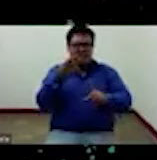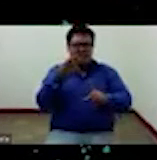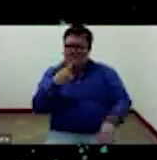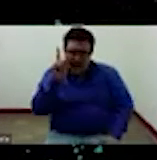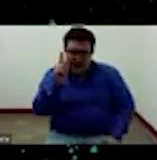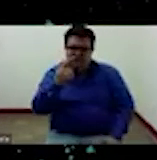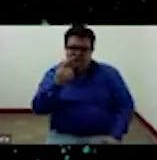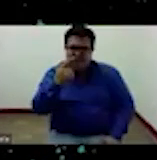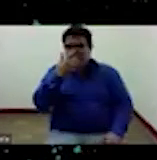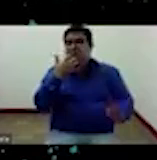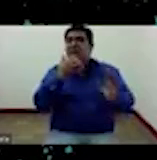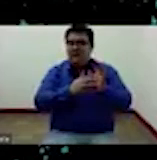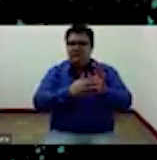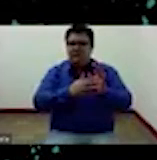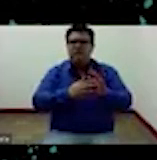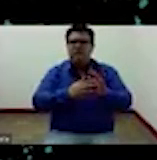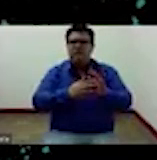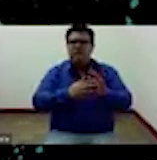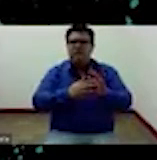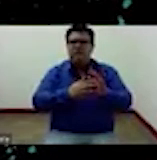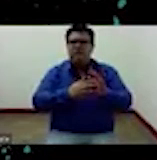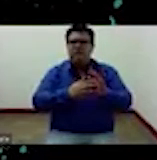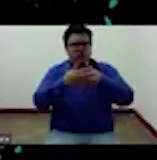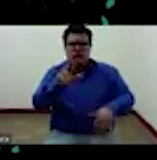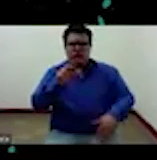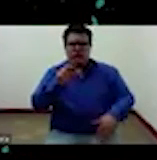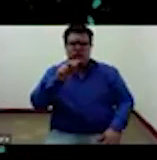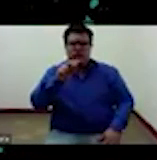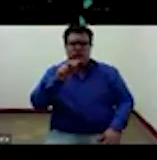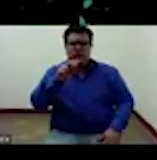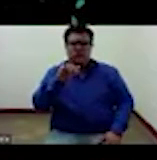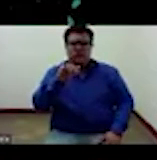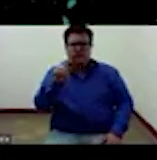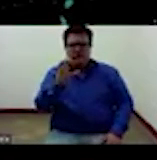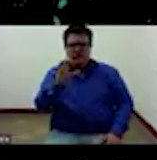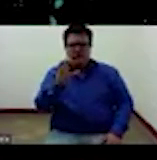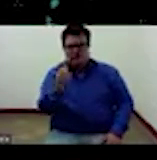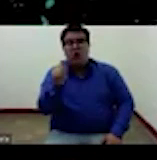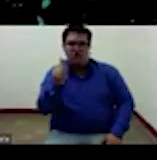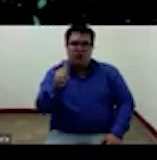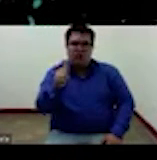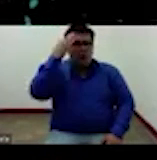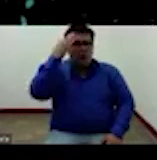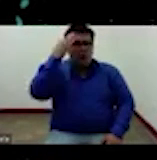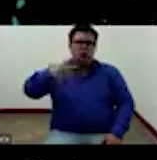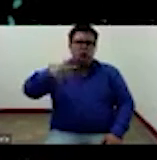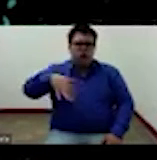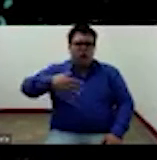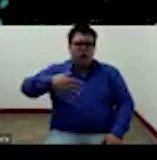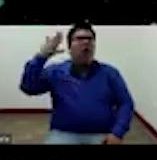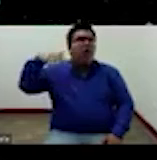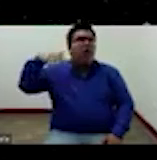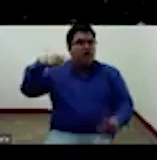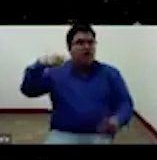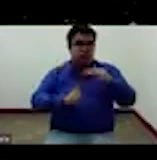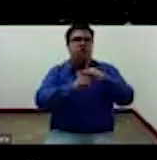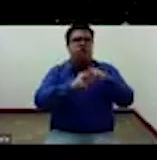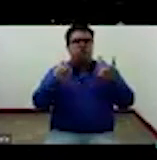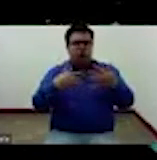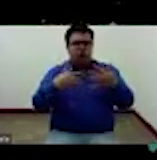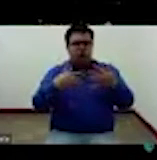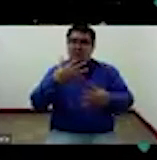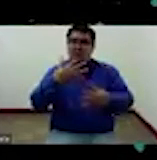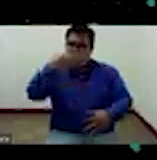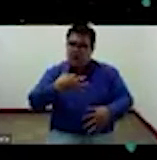la colonia que se llama Francisco Chirinola y Calvo fue un personaje que logró grabar con